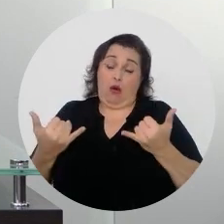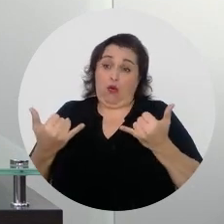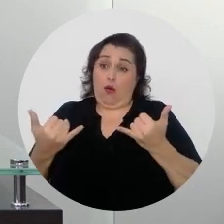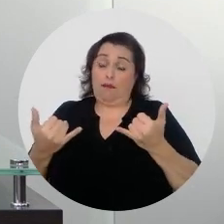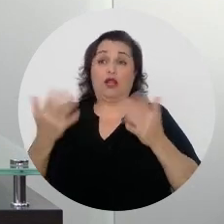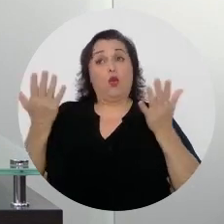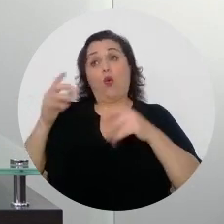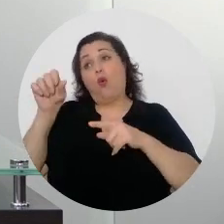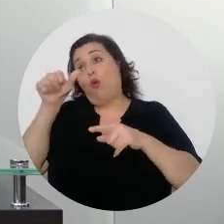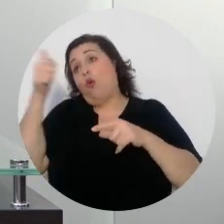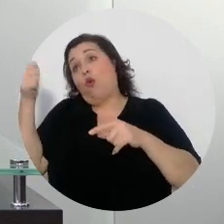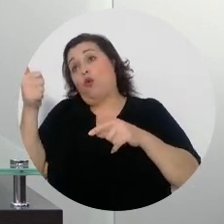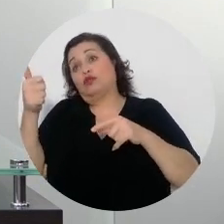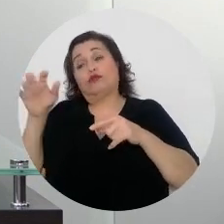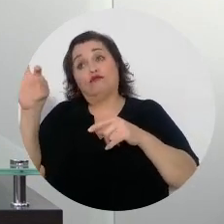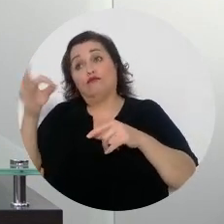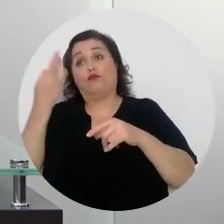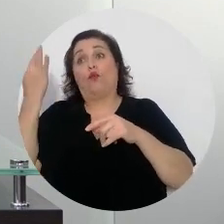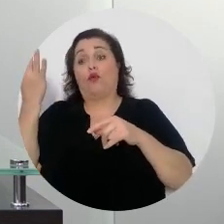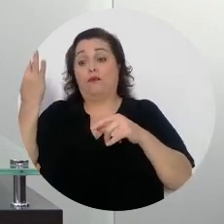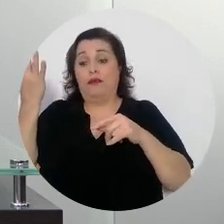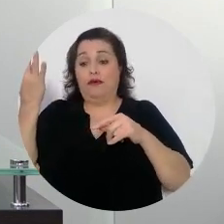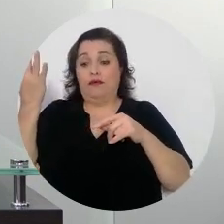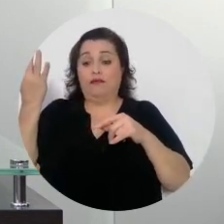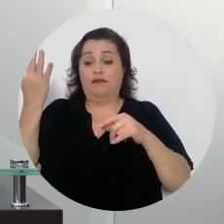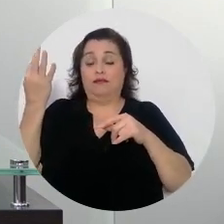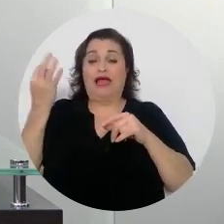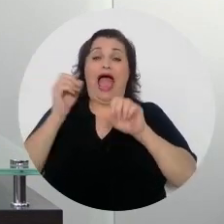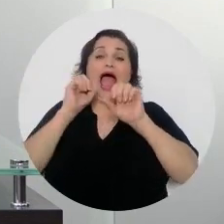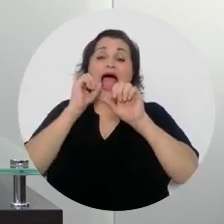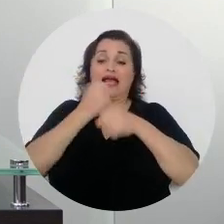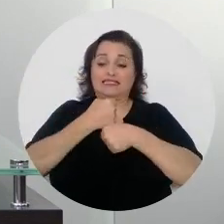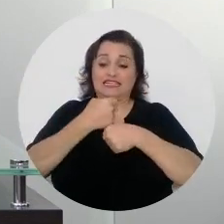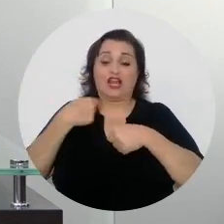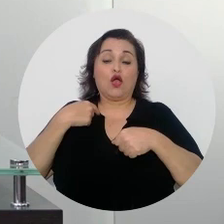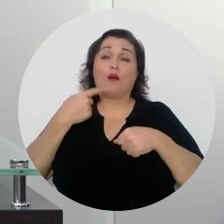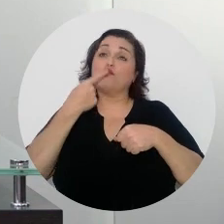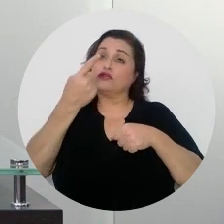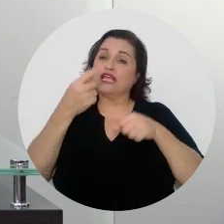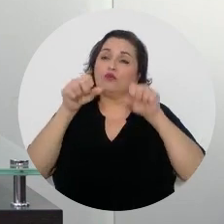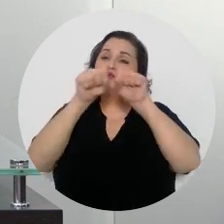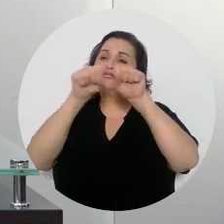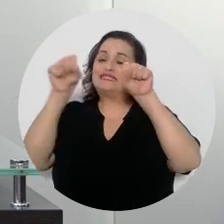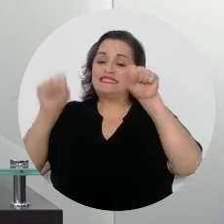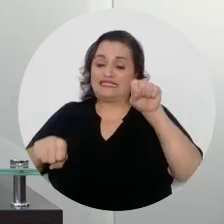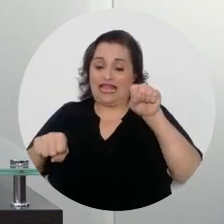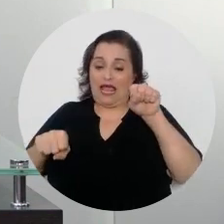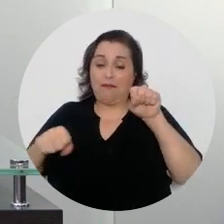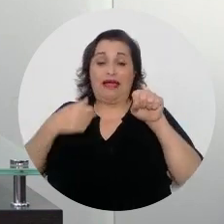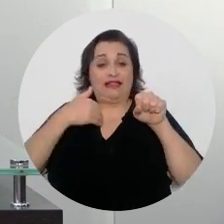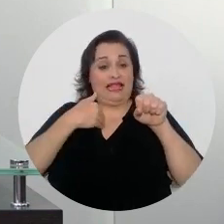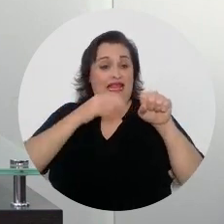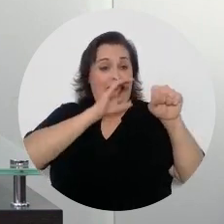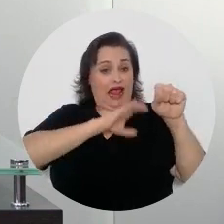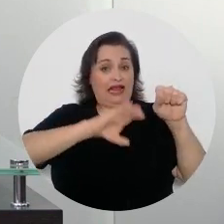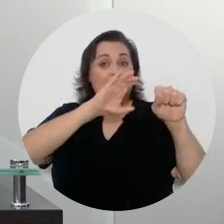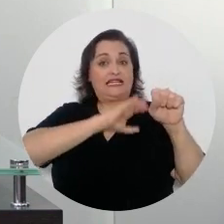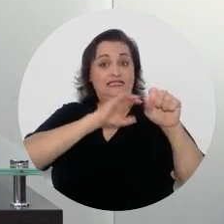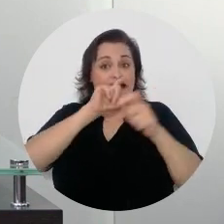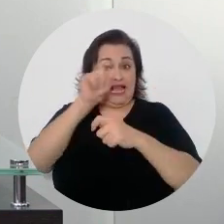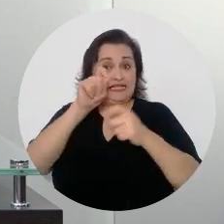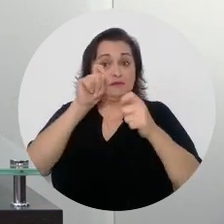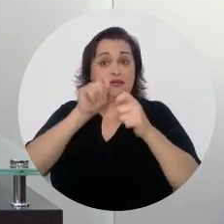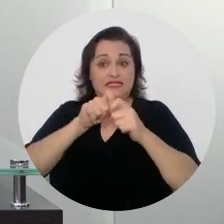sea el que tenemos actualmente o algún otro, al ser, como les menciono, un sistema y al tener estas